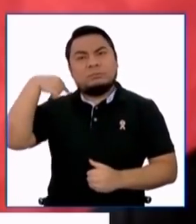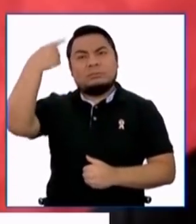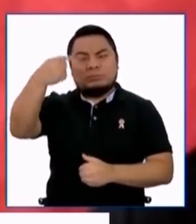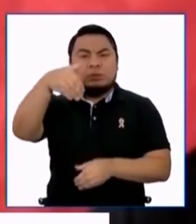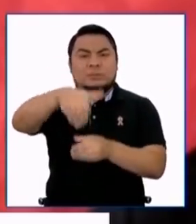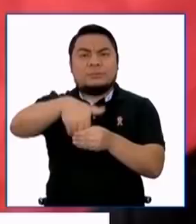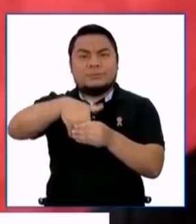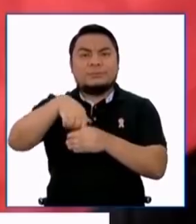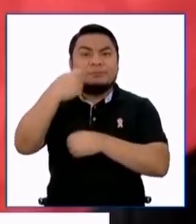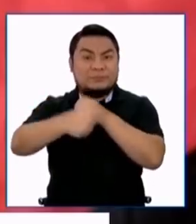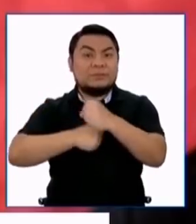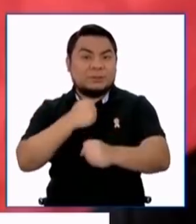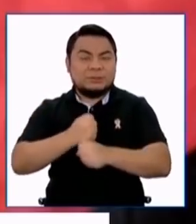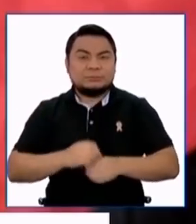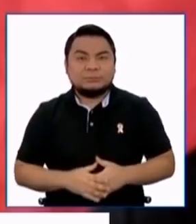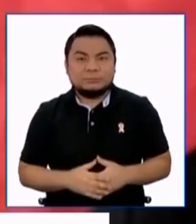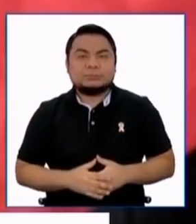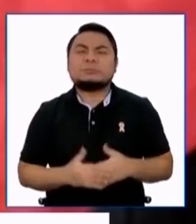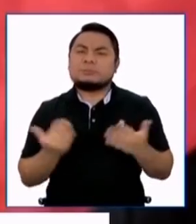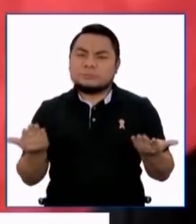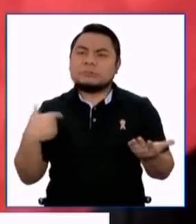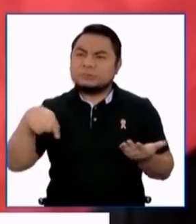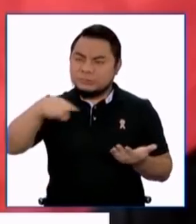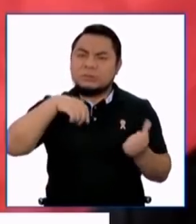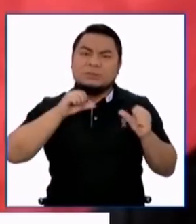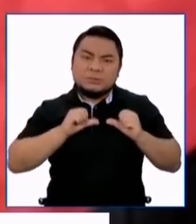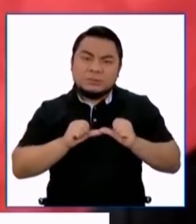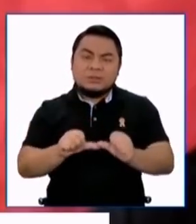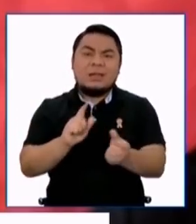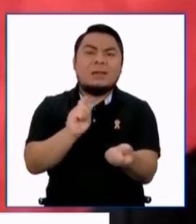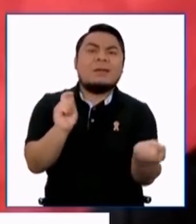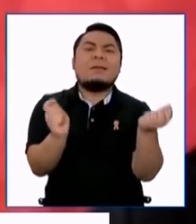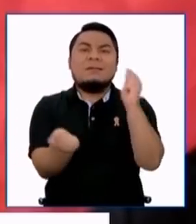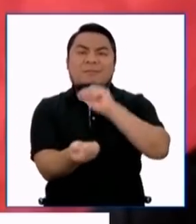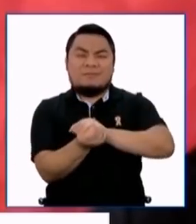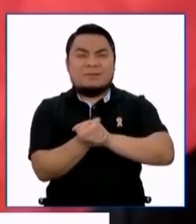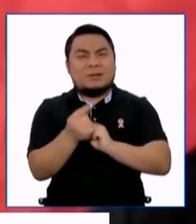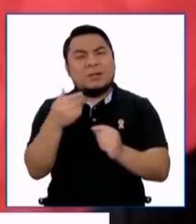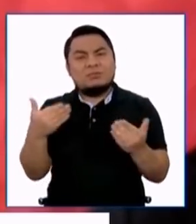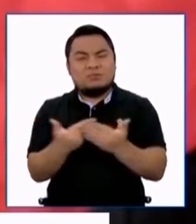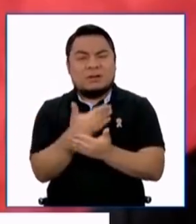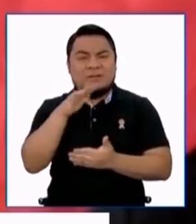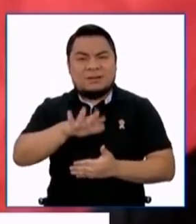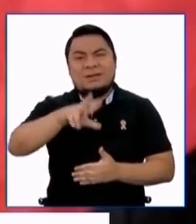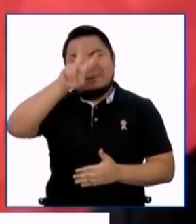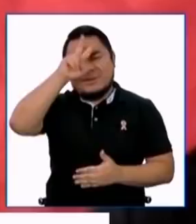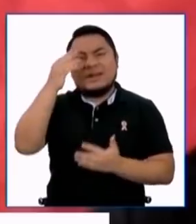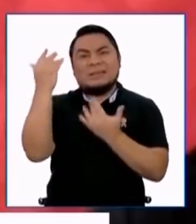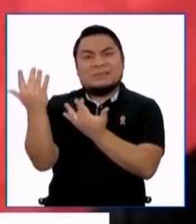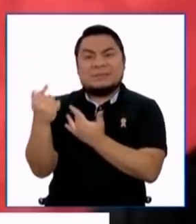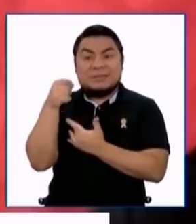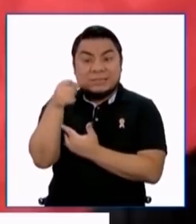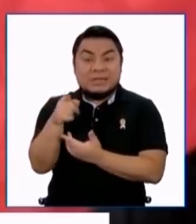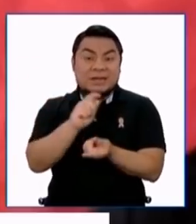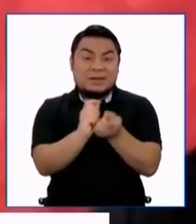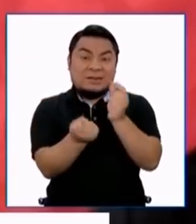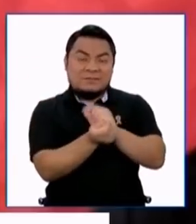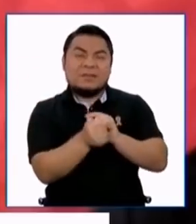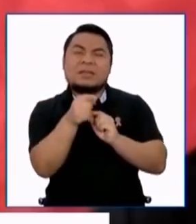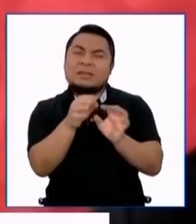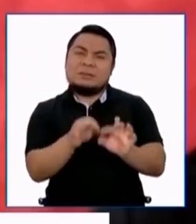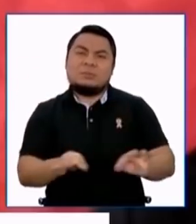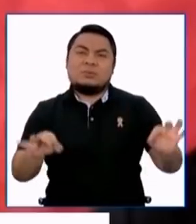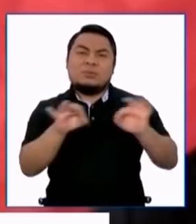del próximo año. Tenemos que dar continuidad a las reformas que el país espera. Tan importante